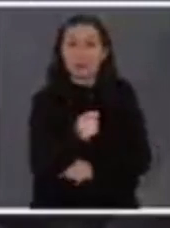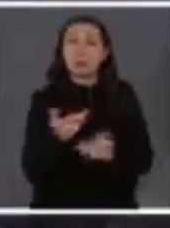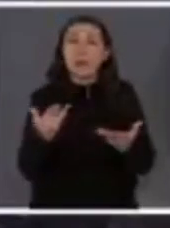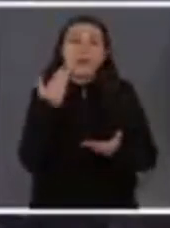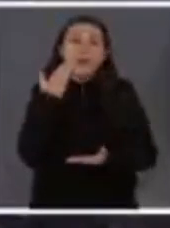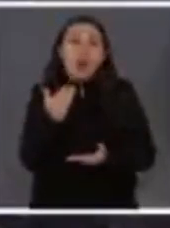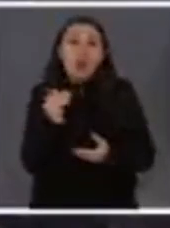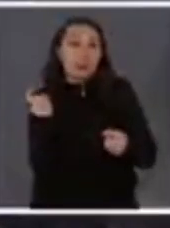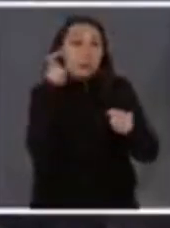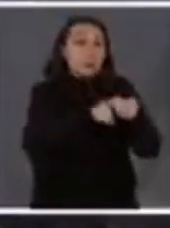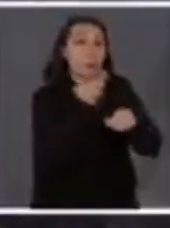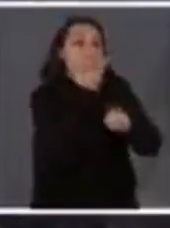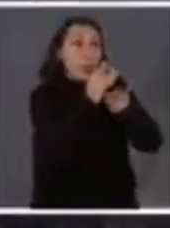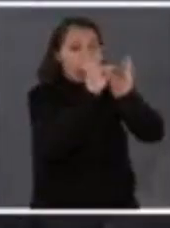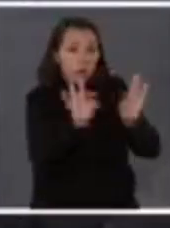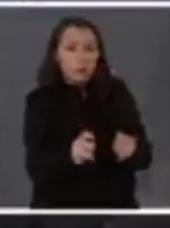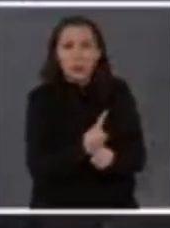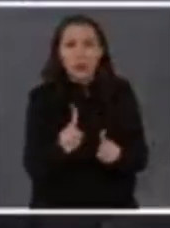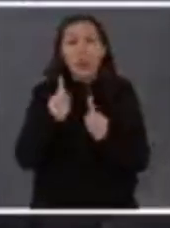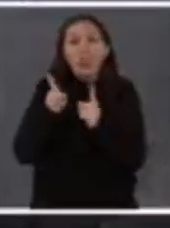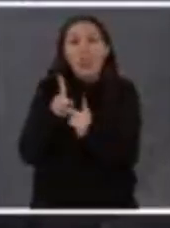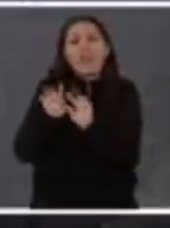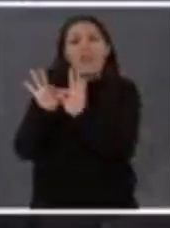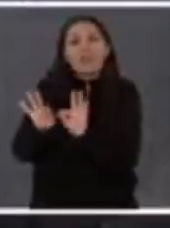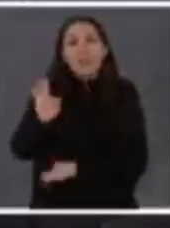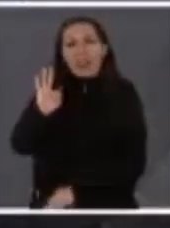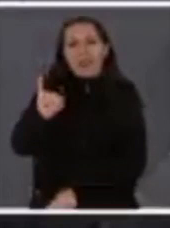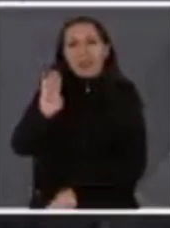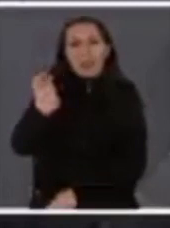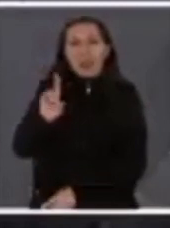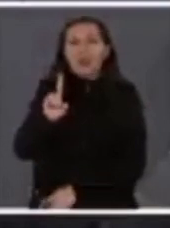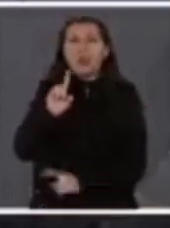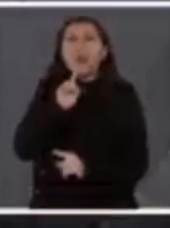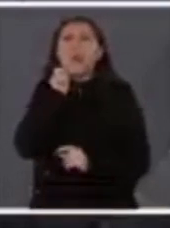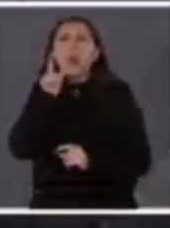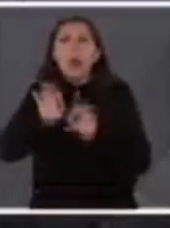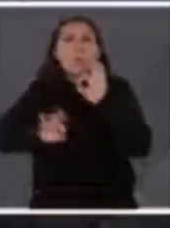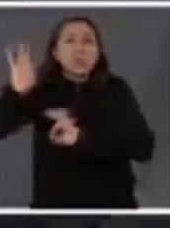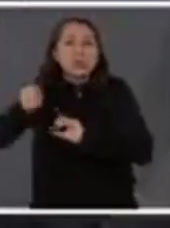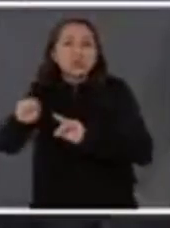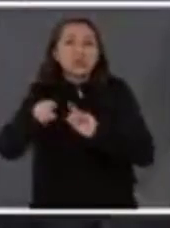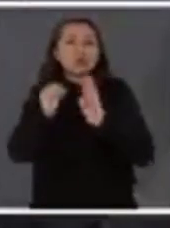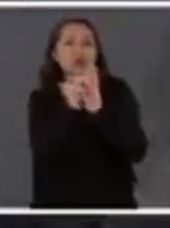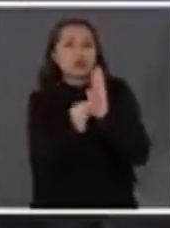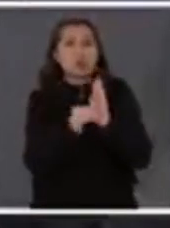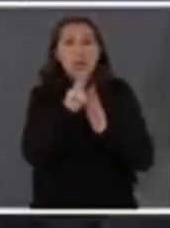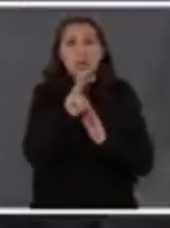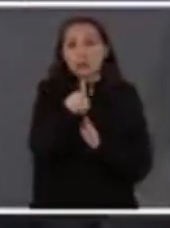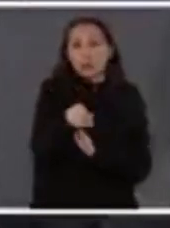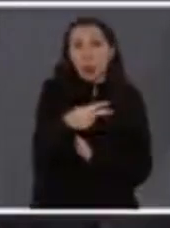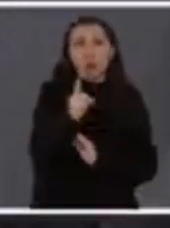es un bono al que no se postula. Es un bono al que tienen que llenar la ficha FIBE y no discrimina según qué porcentaje del registro social de cada